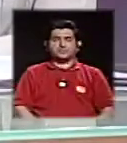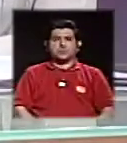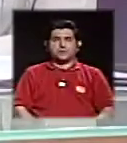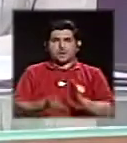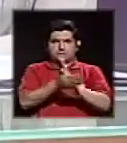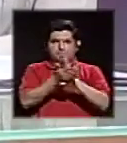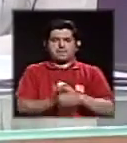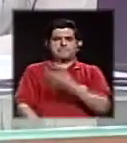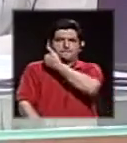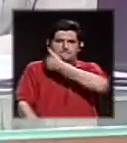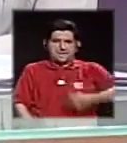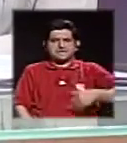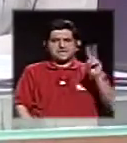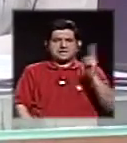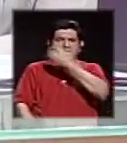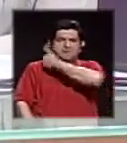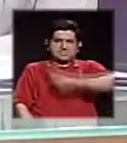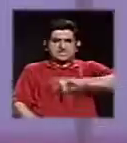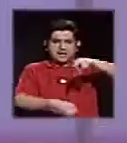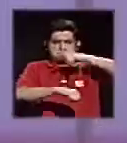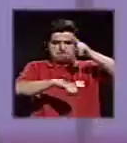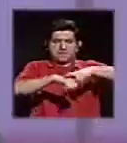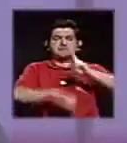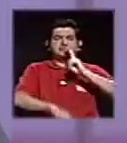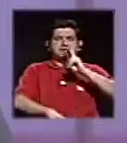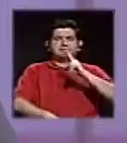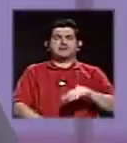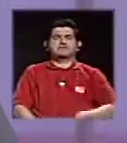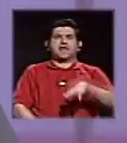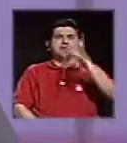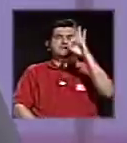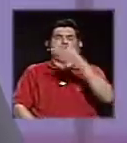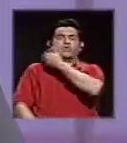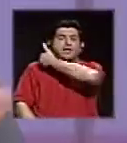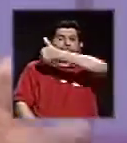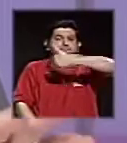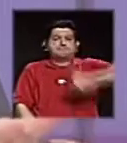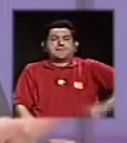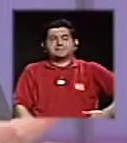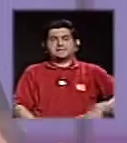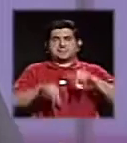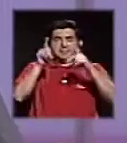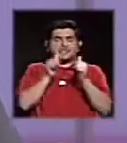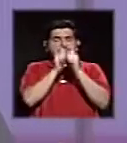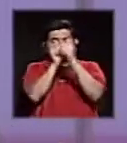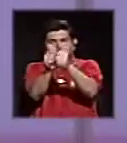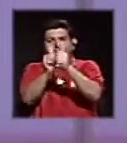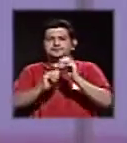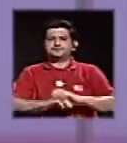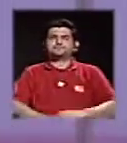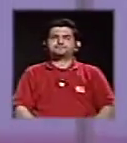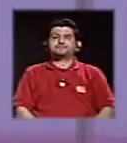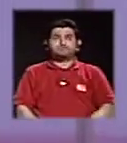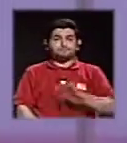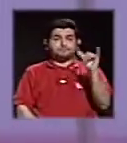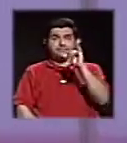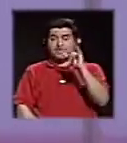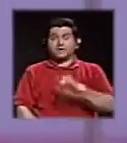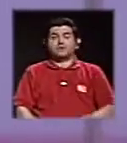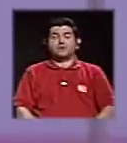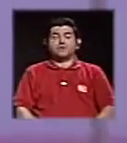y vicepresidentes de la república en realidad estamos eligiendo al presidente a quienes lo acompañan lo mismo en la